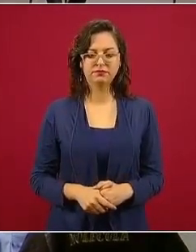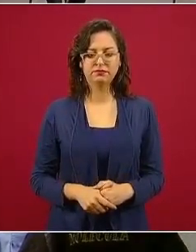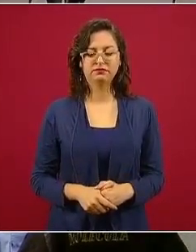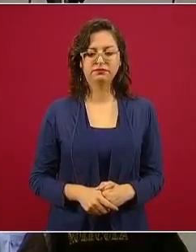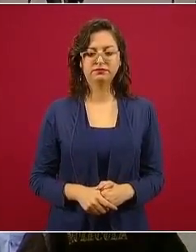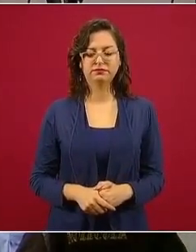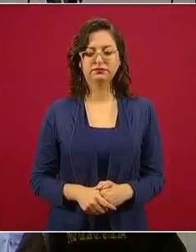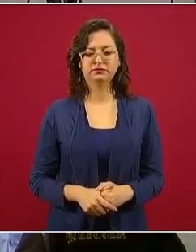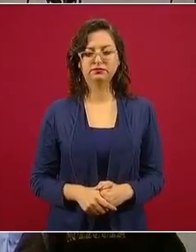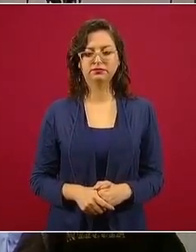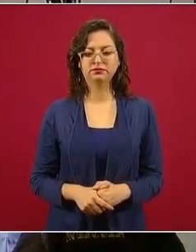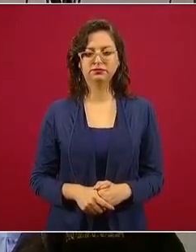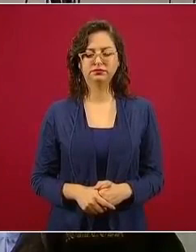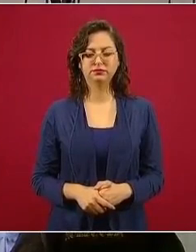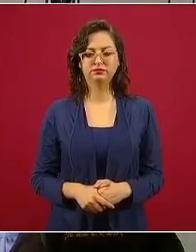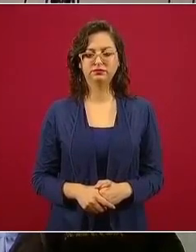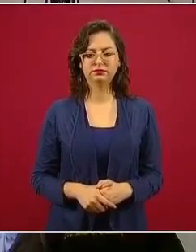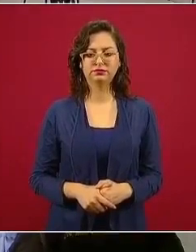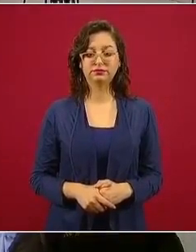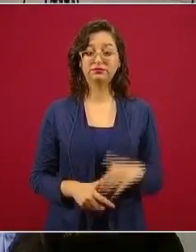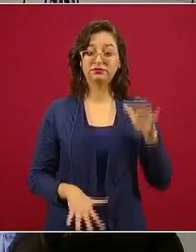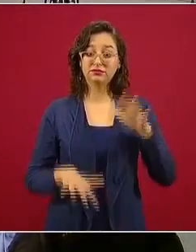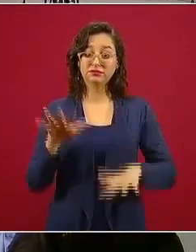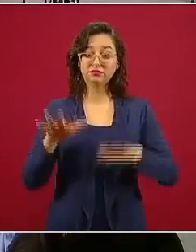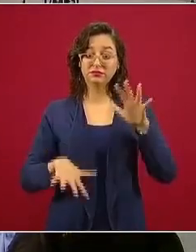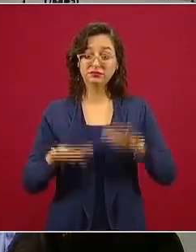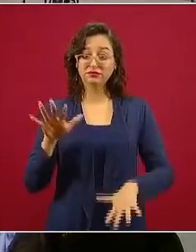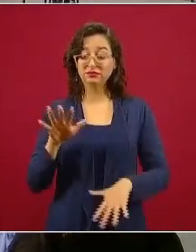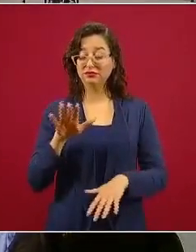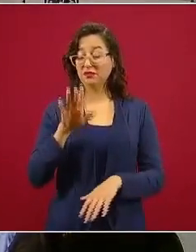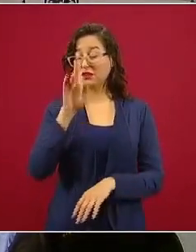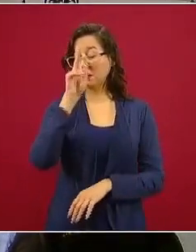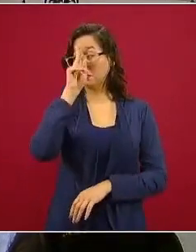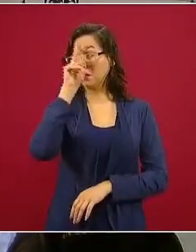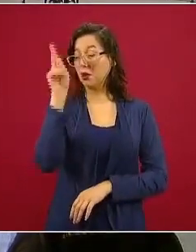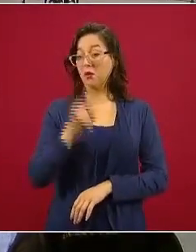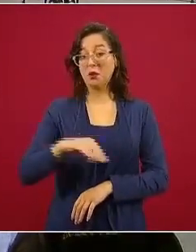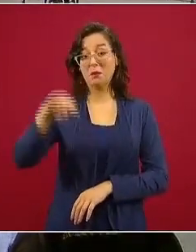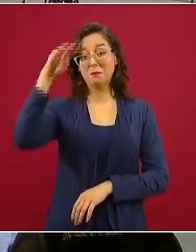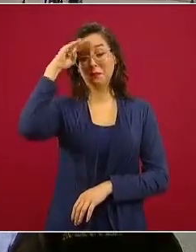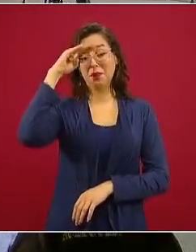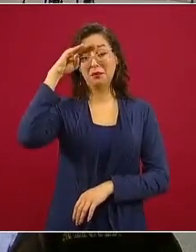Hay veces que llega al 20%.